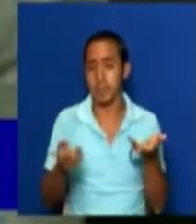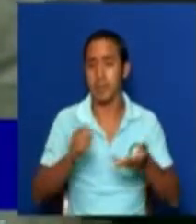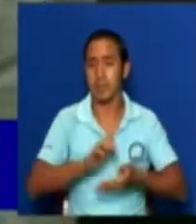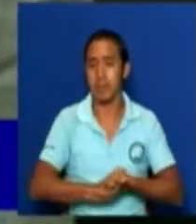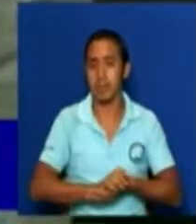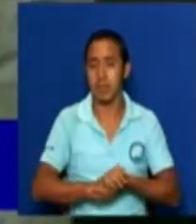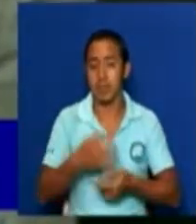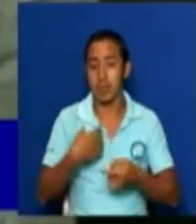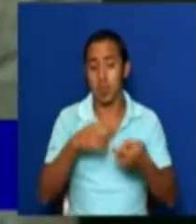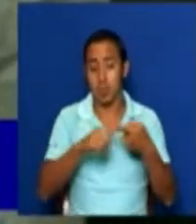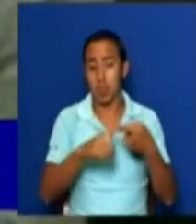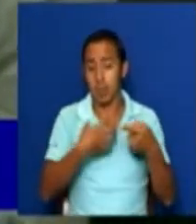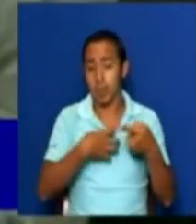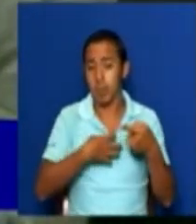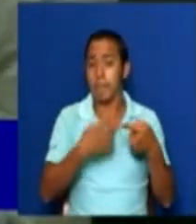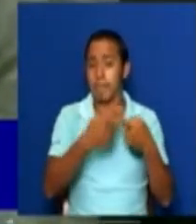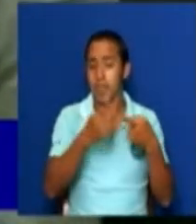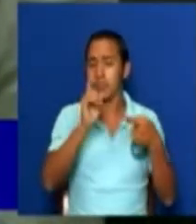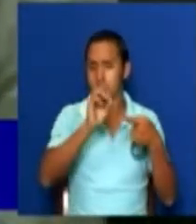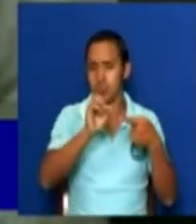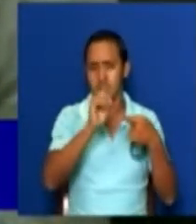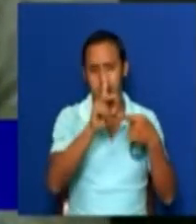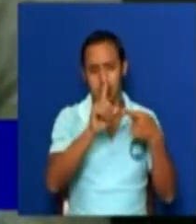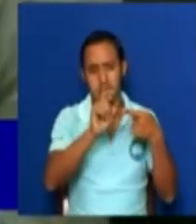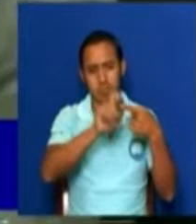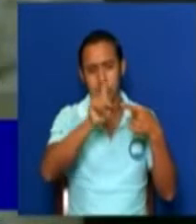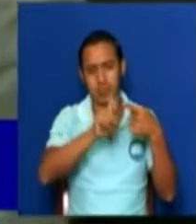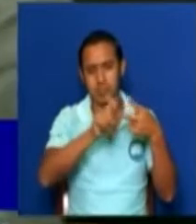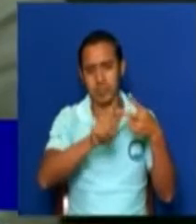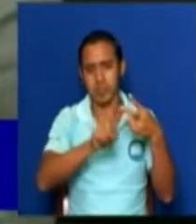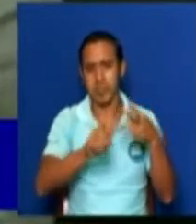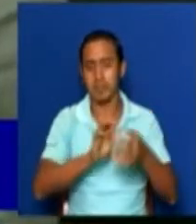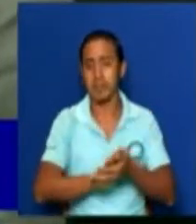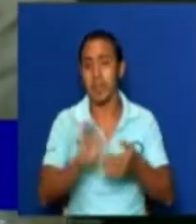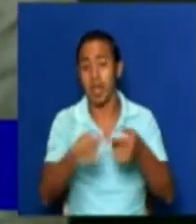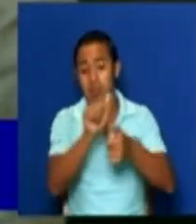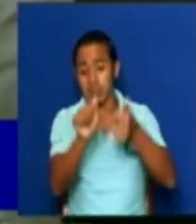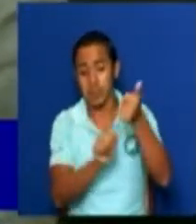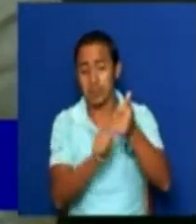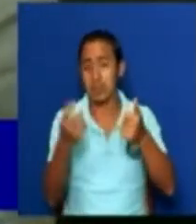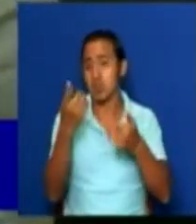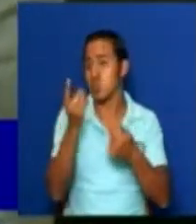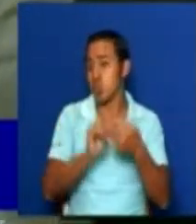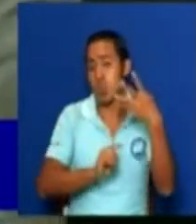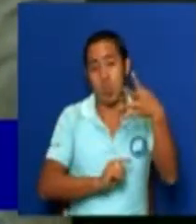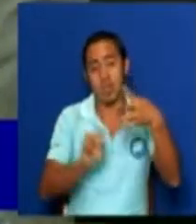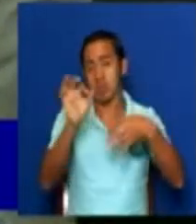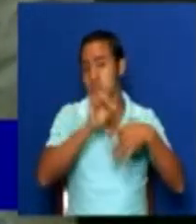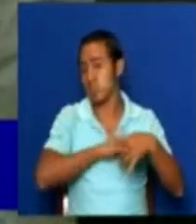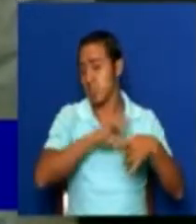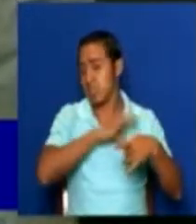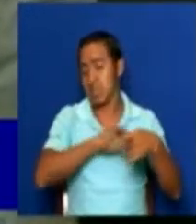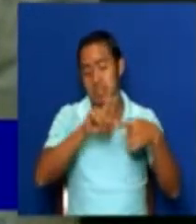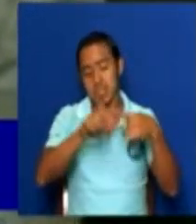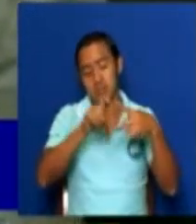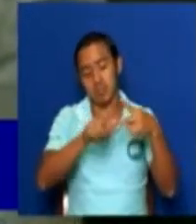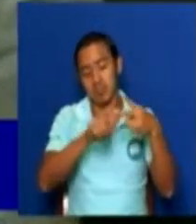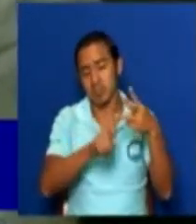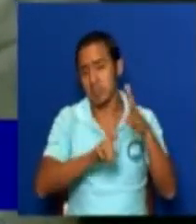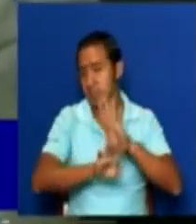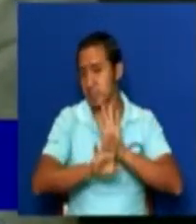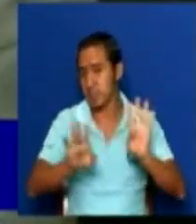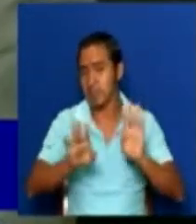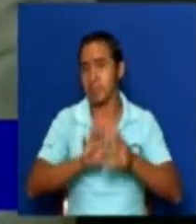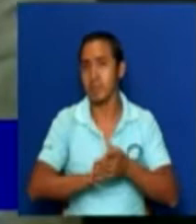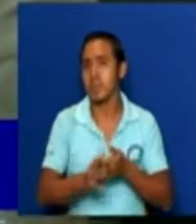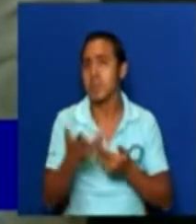propietario recibe al mes. Eso ha significado mejorar las condiciones de los diputados suplentes.